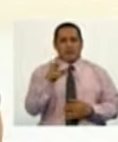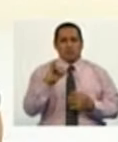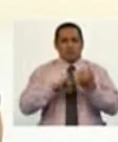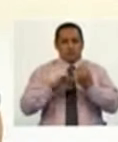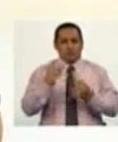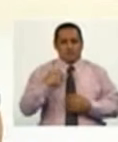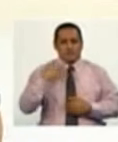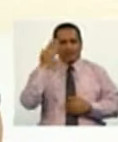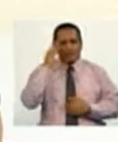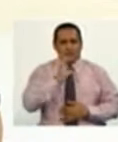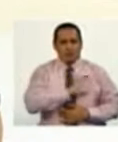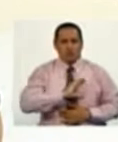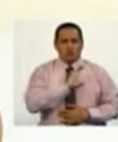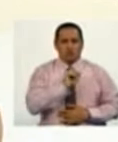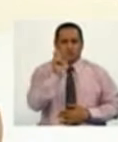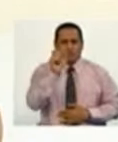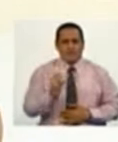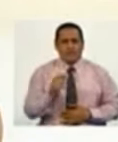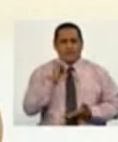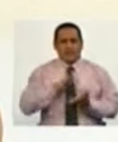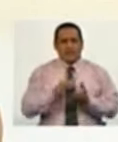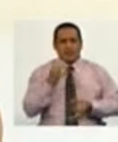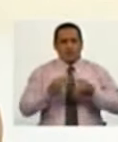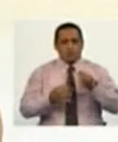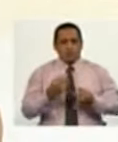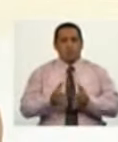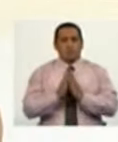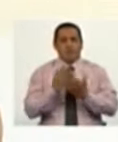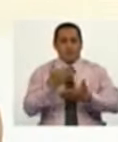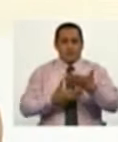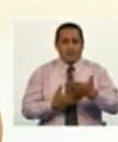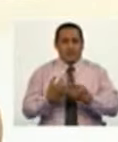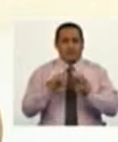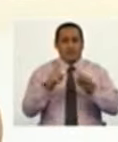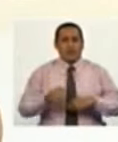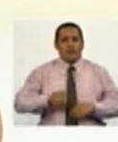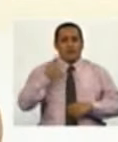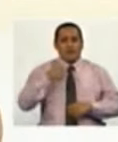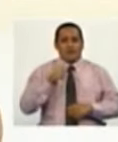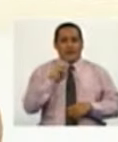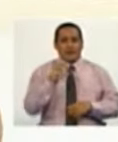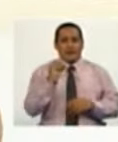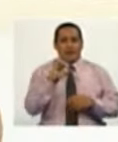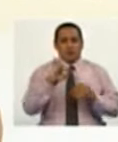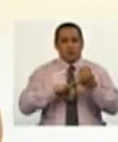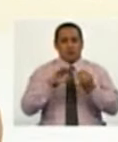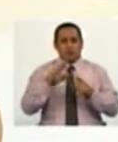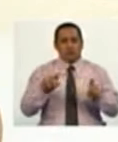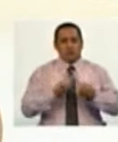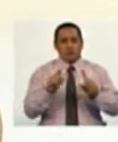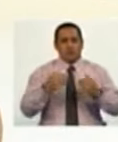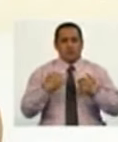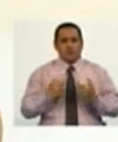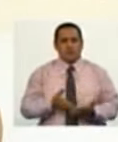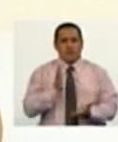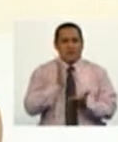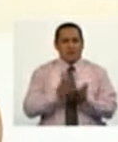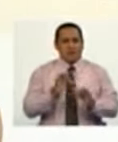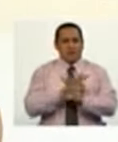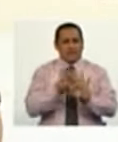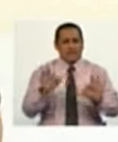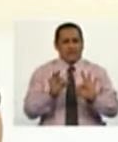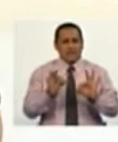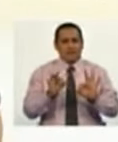tenía conocimiento de esta conducta, que es lo que el demandante alega. Pero el jefe de Recursos Humanos no tiene ninguna potestad sancionadora